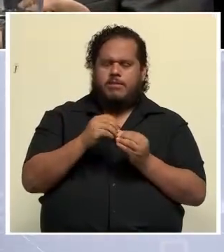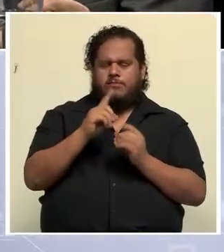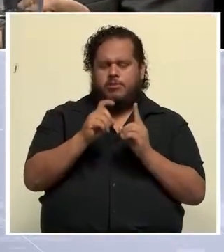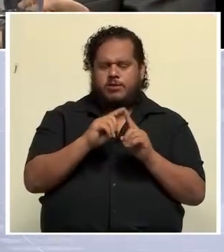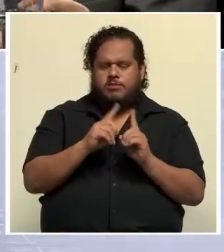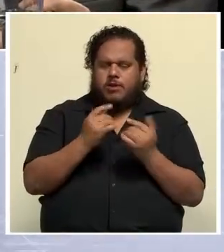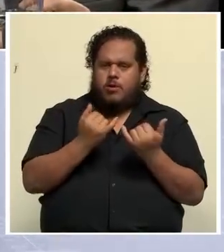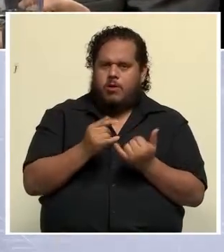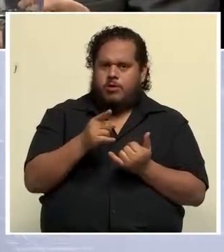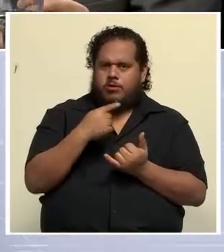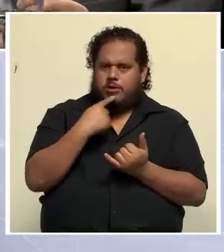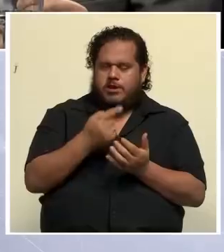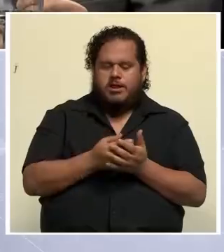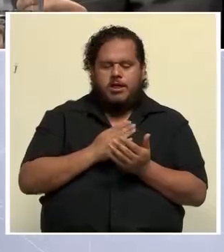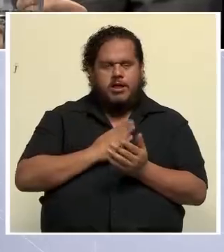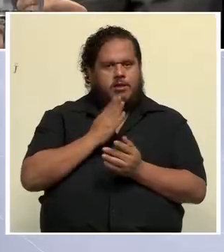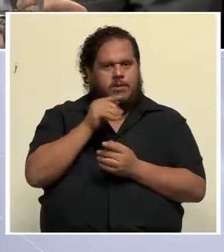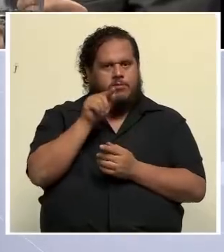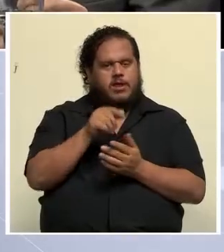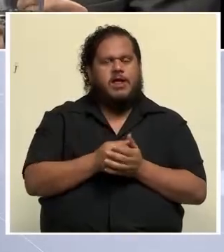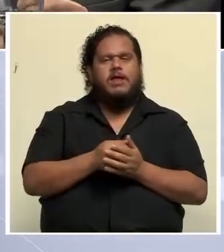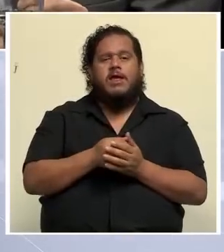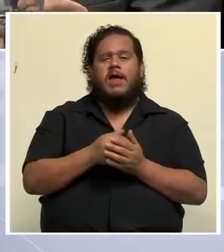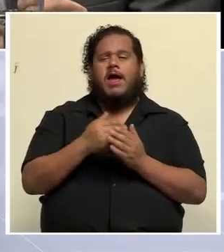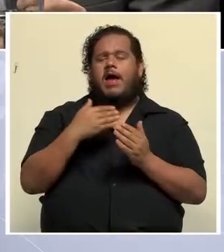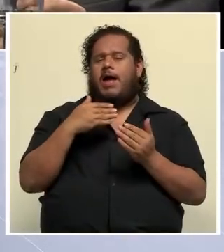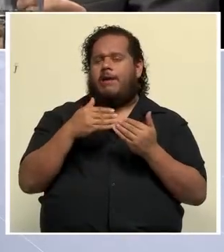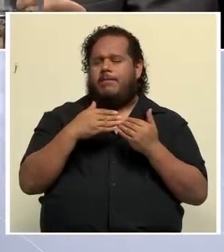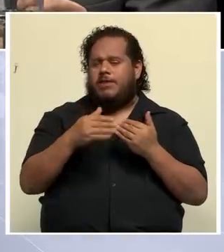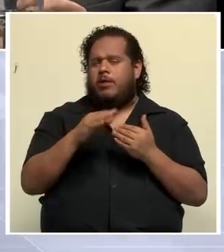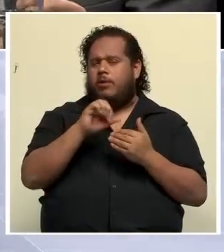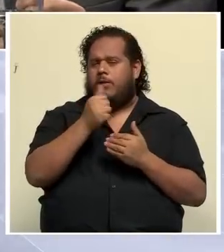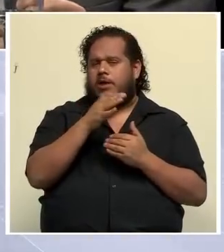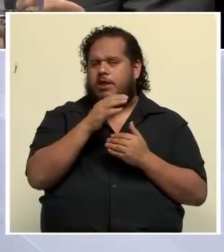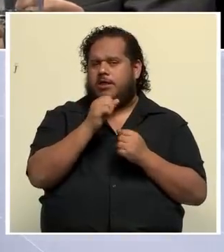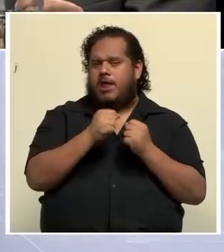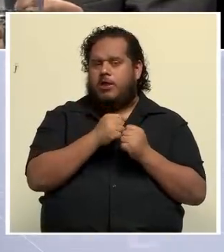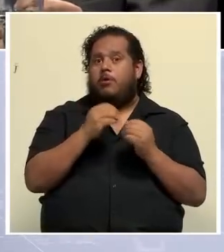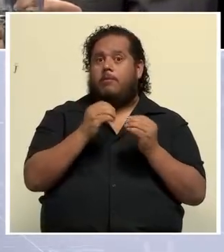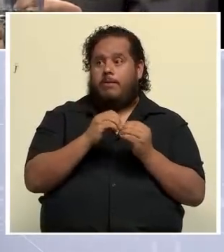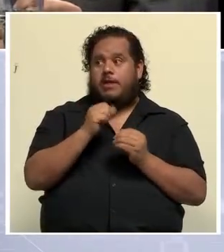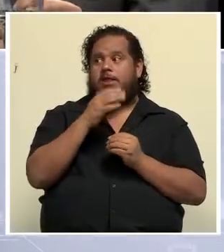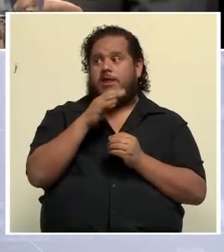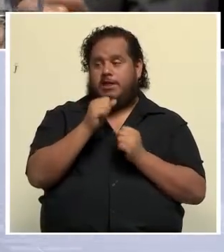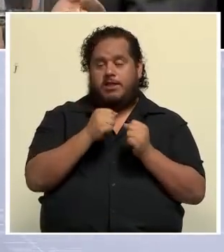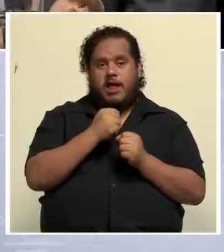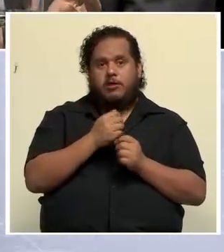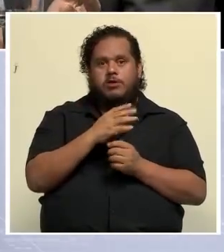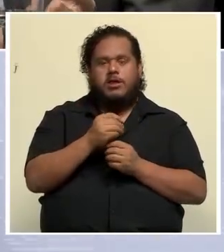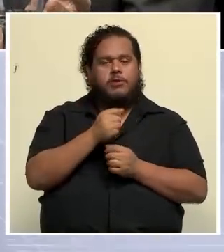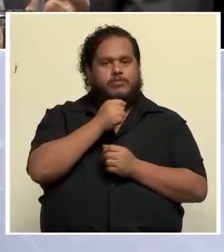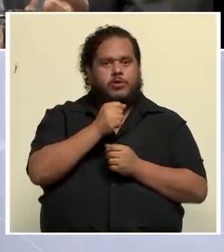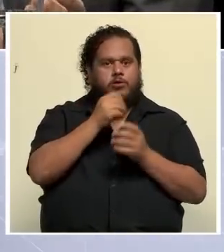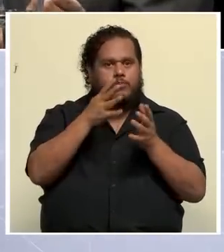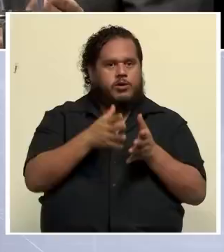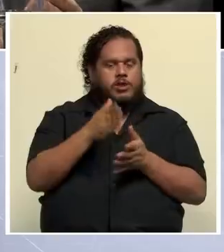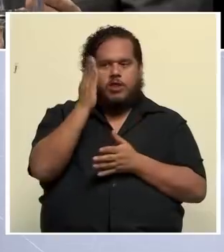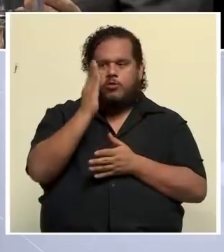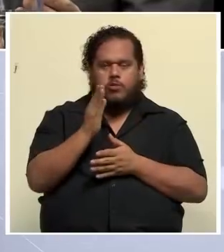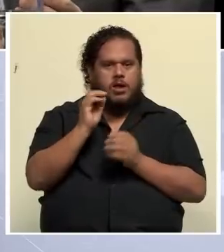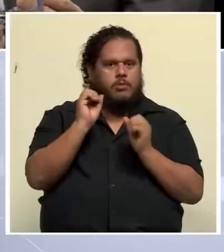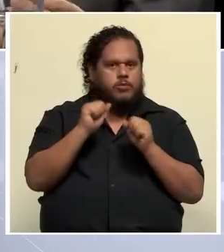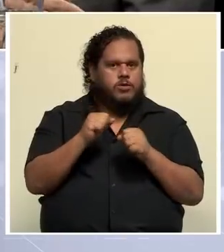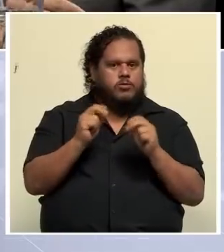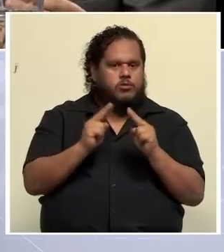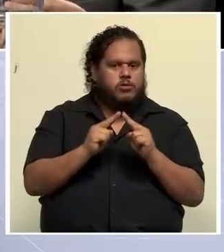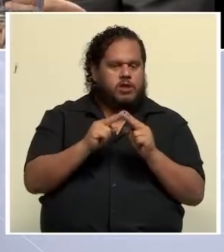usted lo menciona, vamos ahí. Han pasado 15 años, más de 15 años, don José María, y los periodistas nunca pudimos